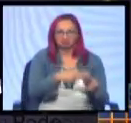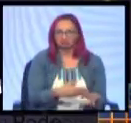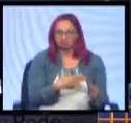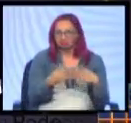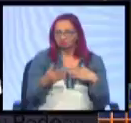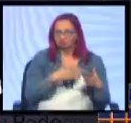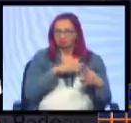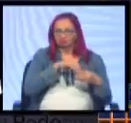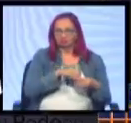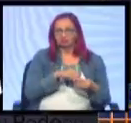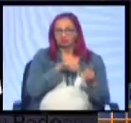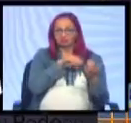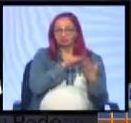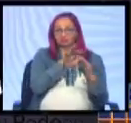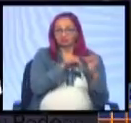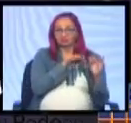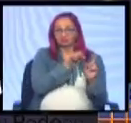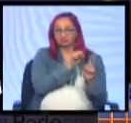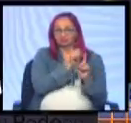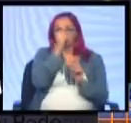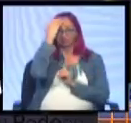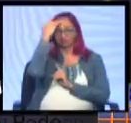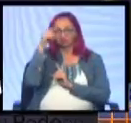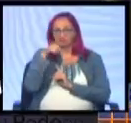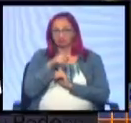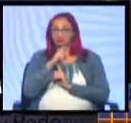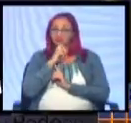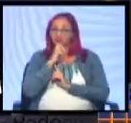quieran poner ante este tipo de situaciones? ¿Por qué es tan